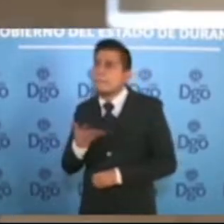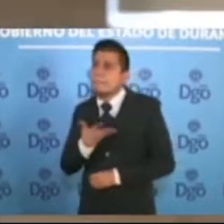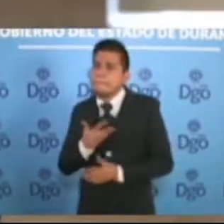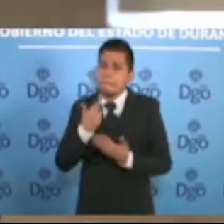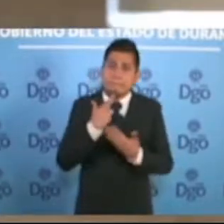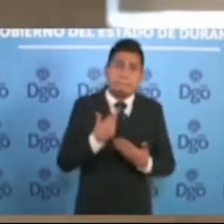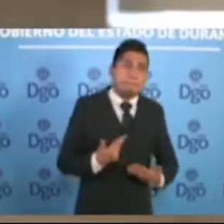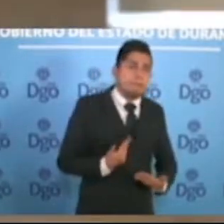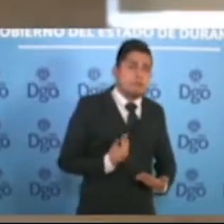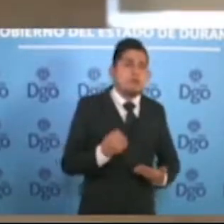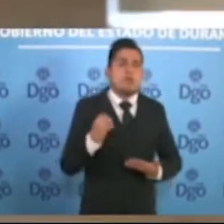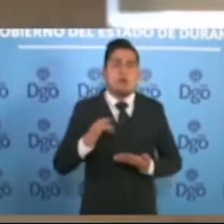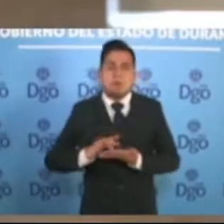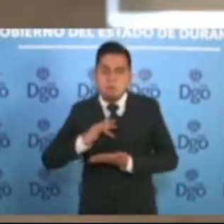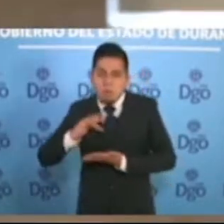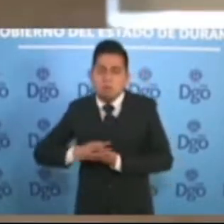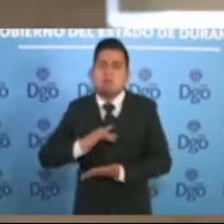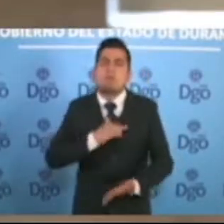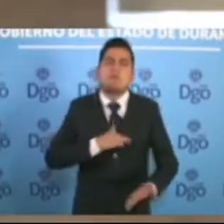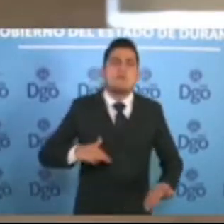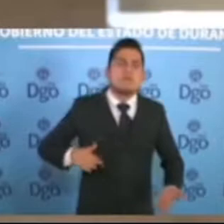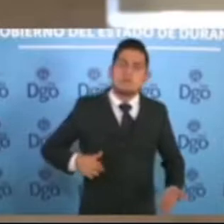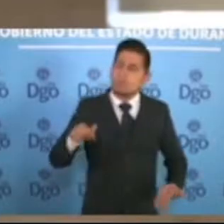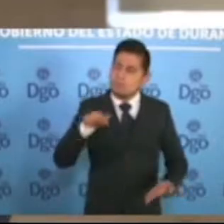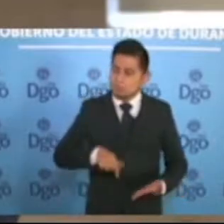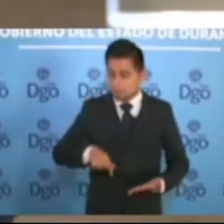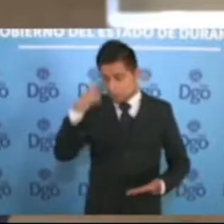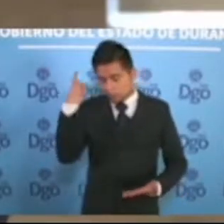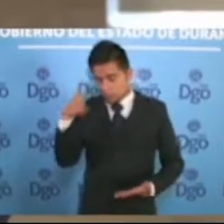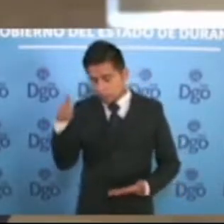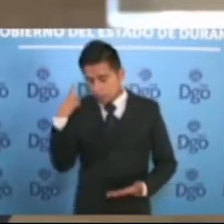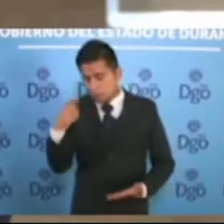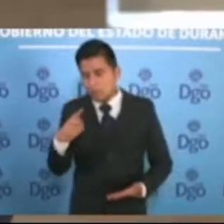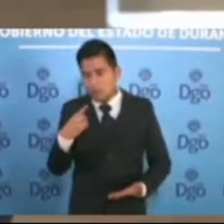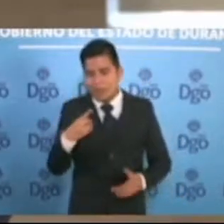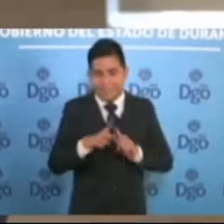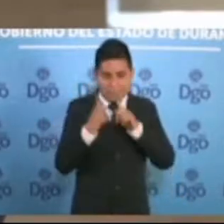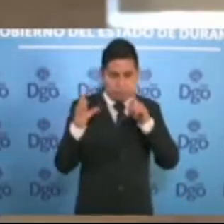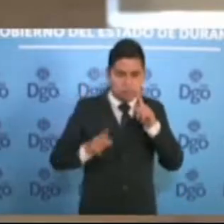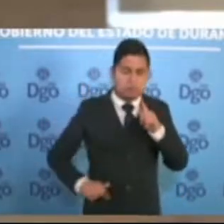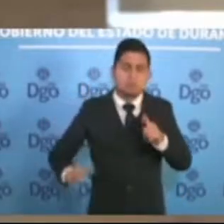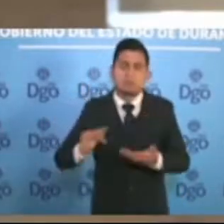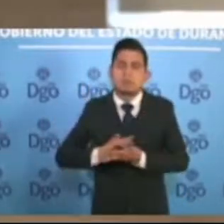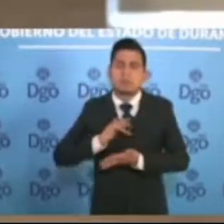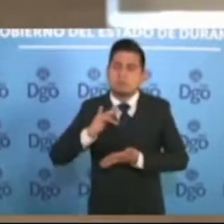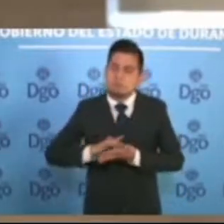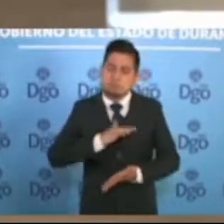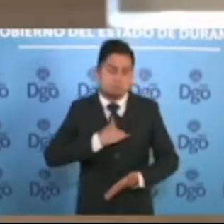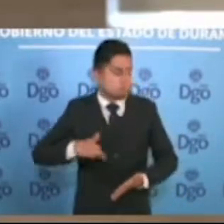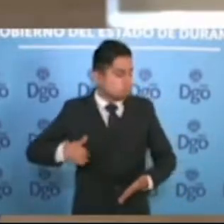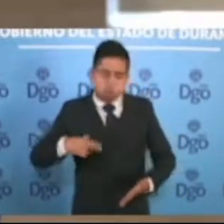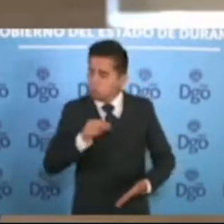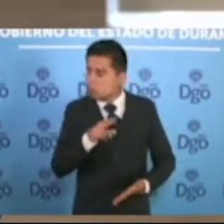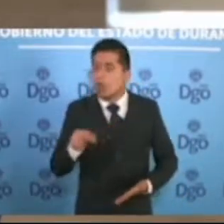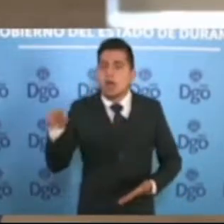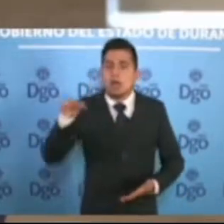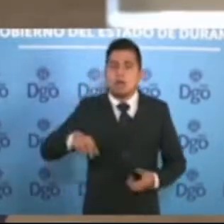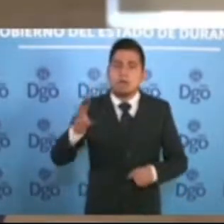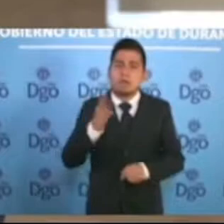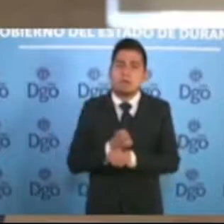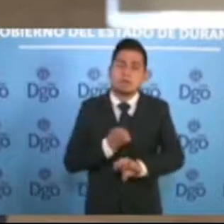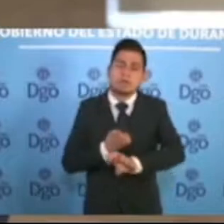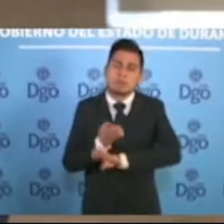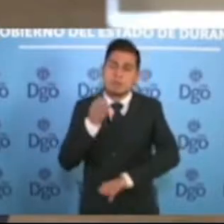o apoyo, no hay esa reciprocidad de la Federación hacia el Estado. Somos la tercera entidad que